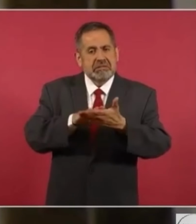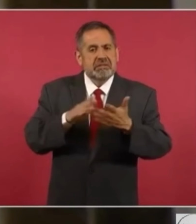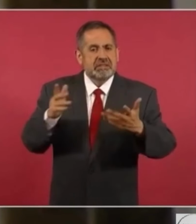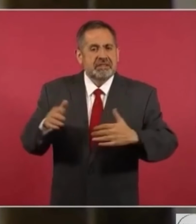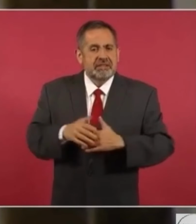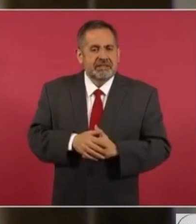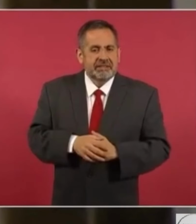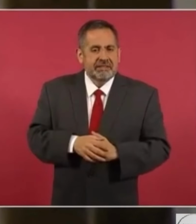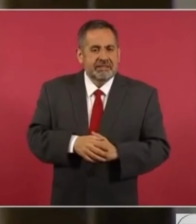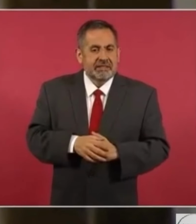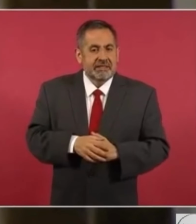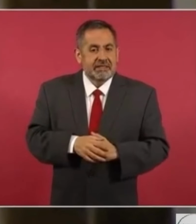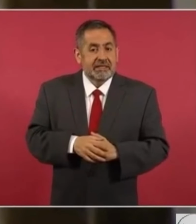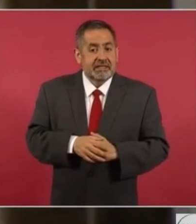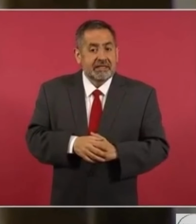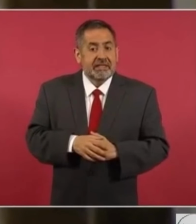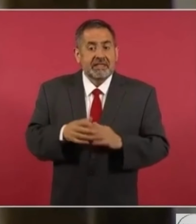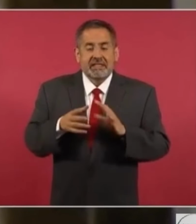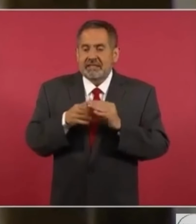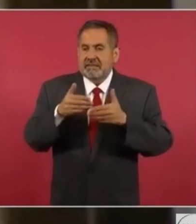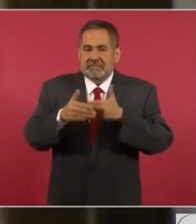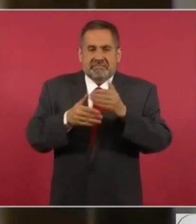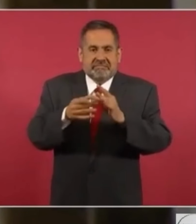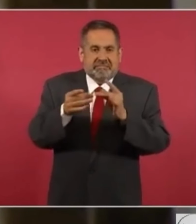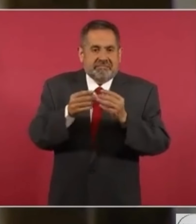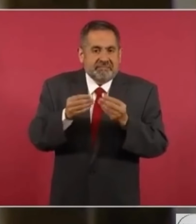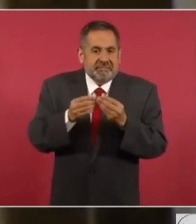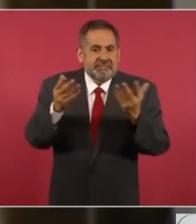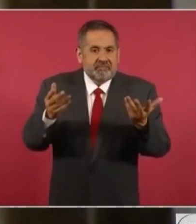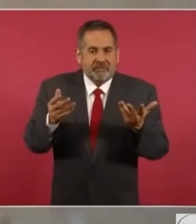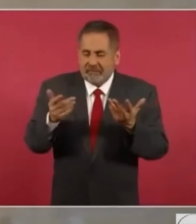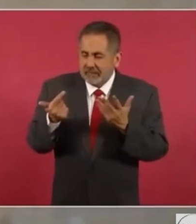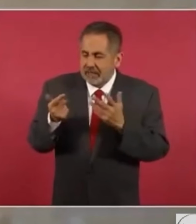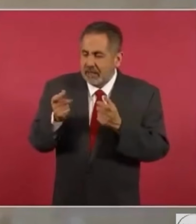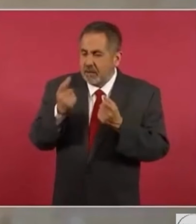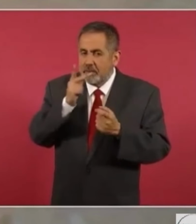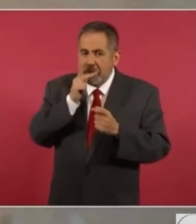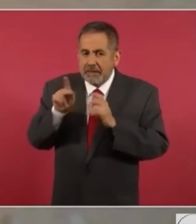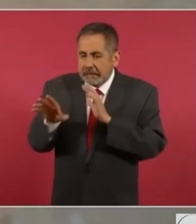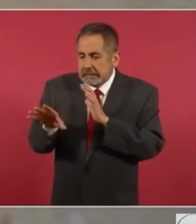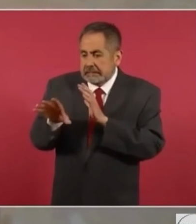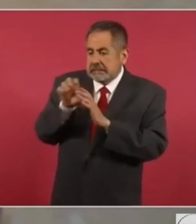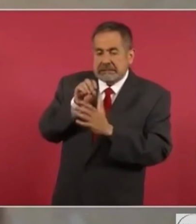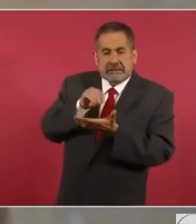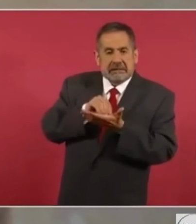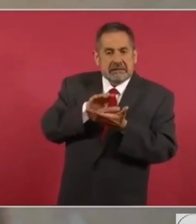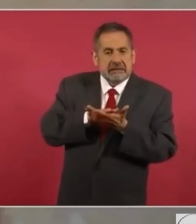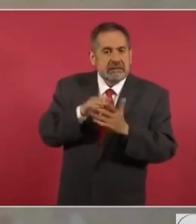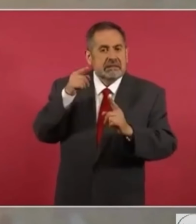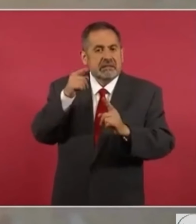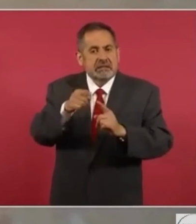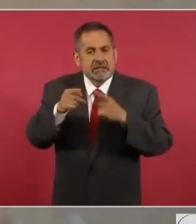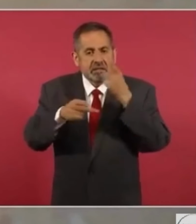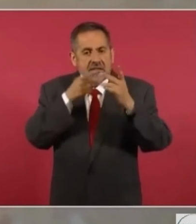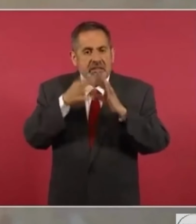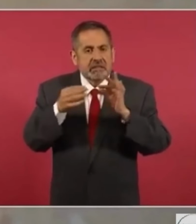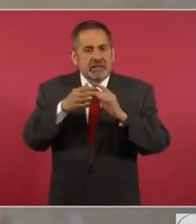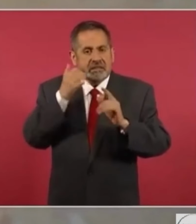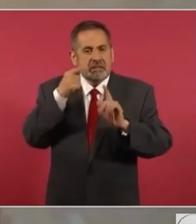Déjenme, de manera prosaica, ¿no?, extraer algunos términos para sentar el punto que me